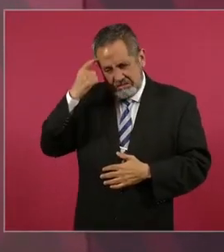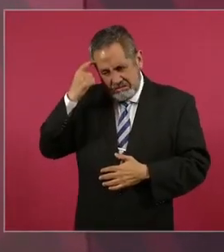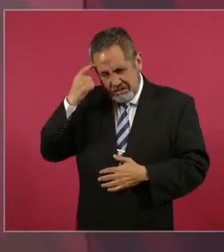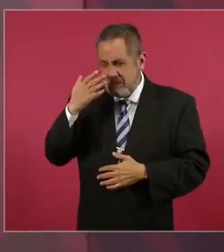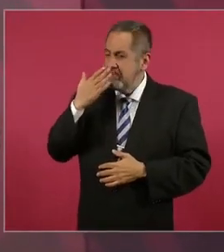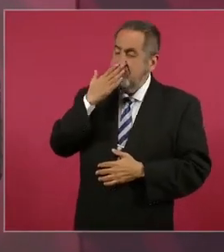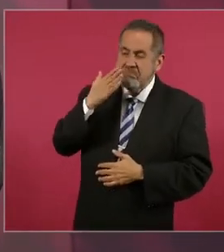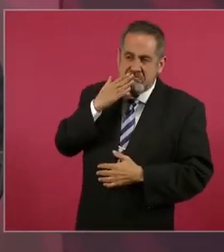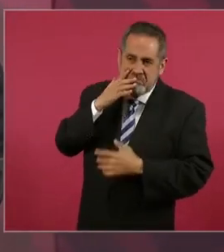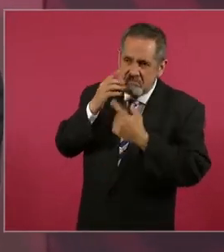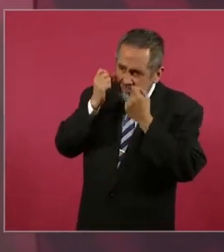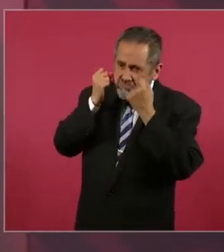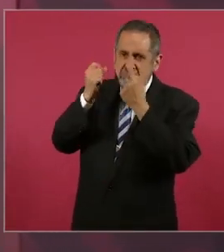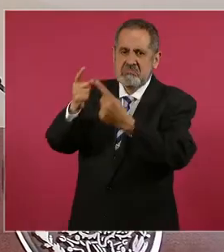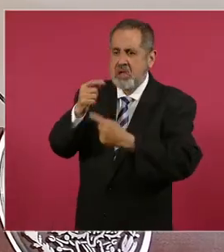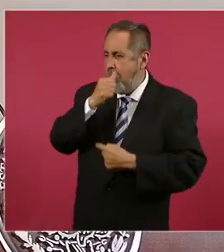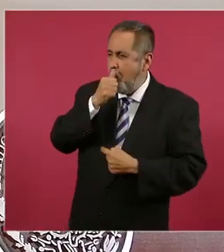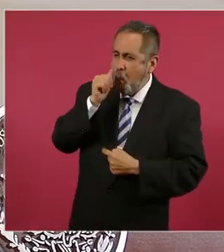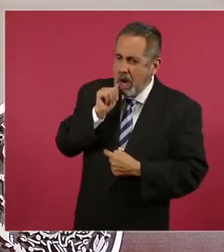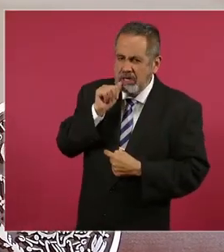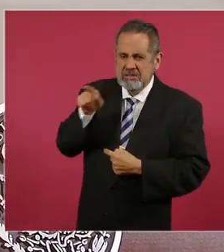reconocemos y admiramos a Juárez,